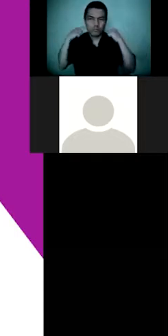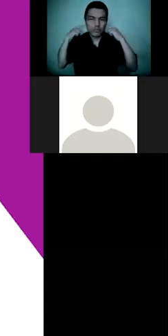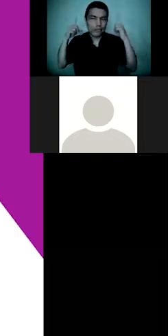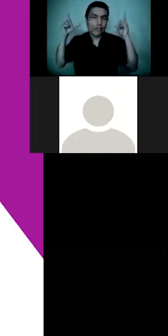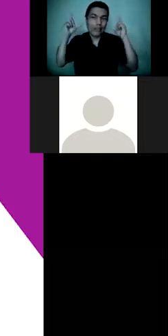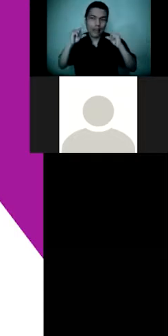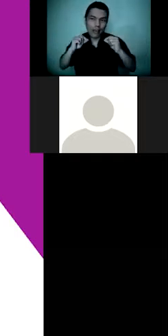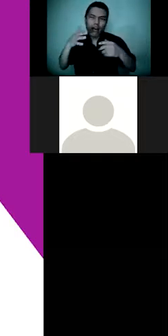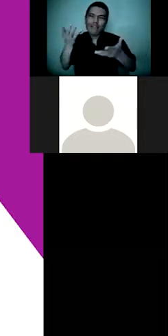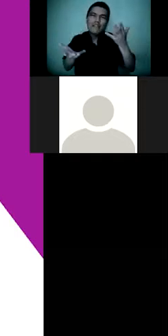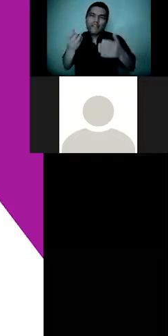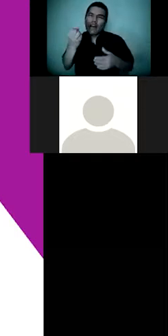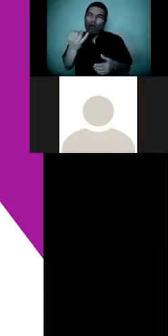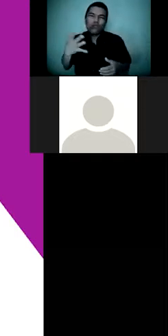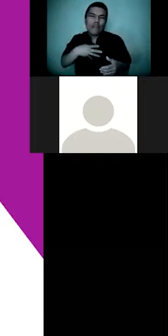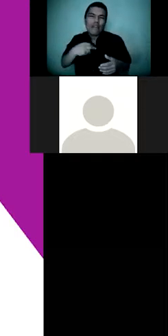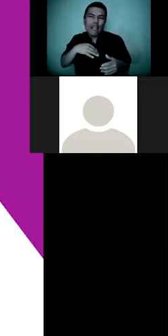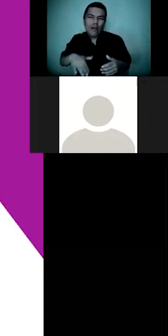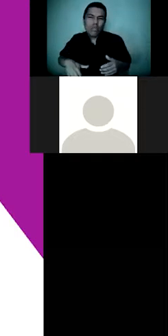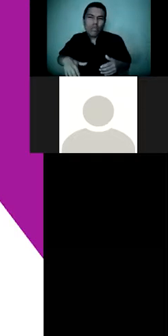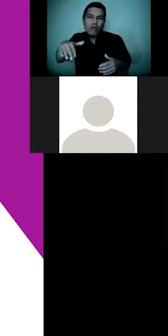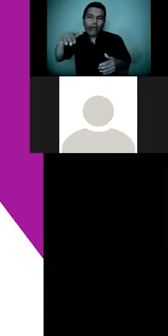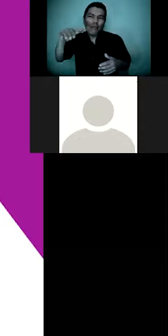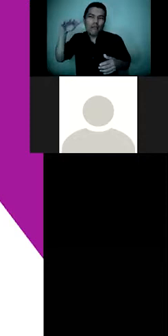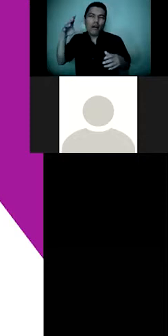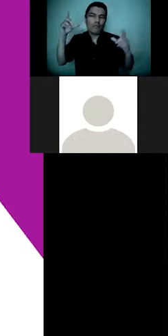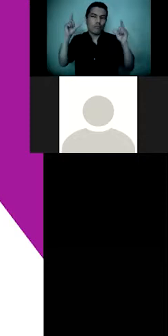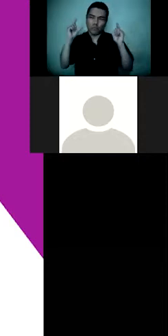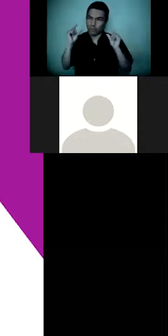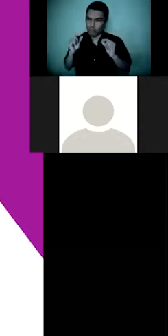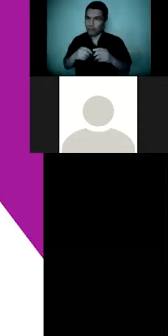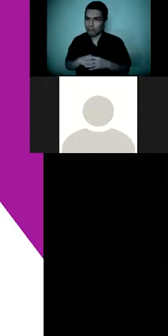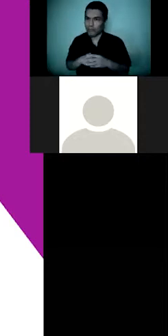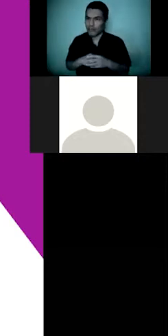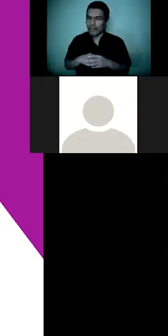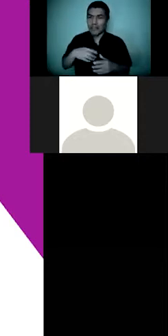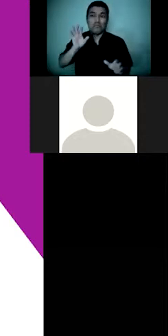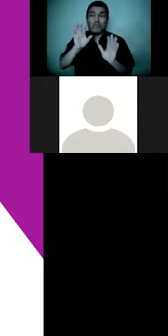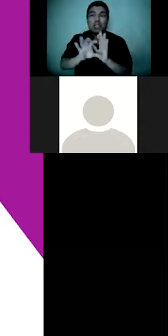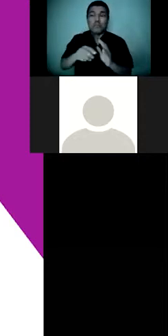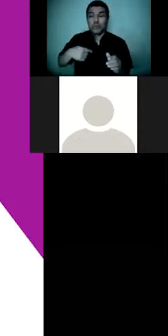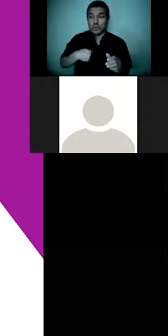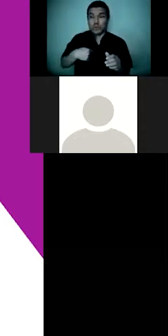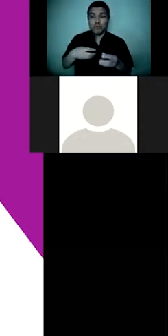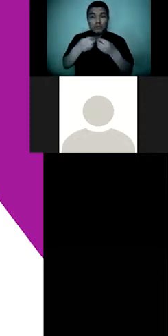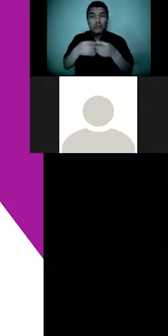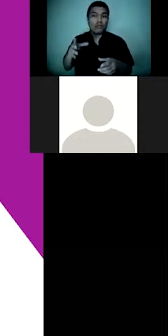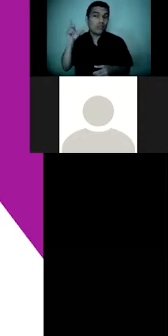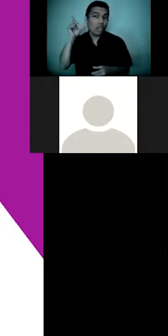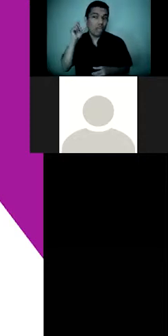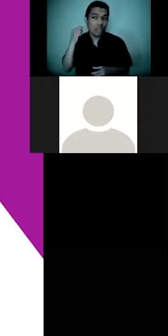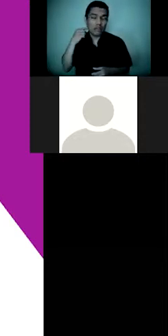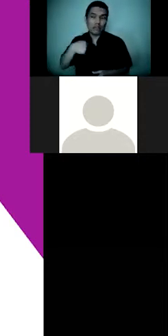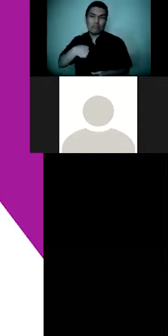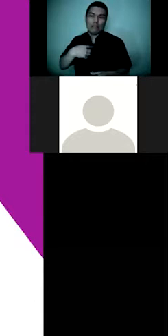algo y tuvo problemas en los oídos y perdió la audición, ¿no? Depende de la edad que le da la